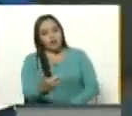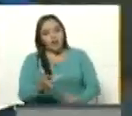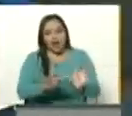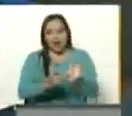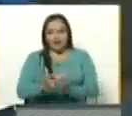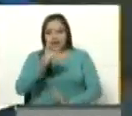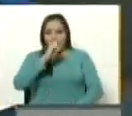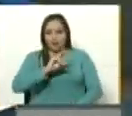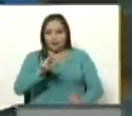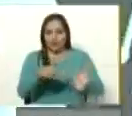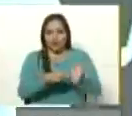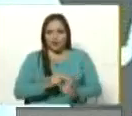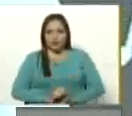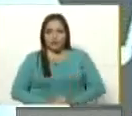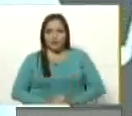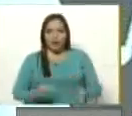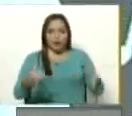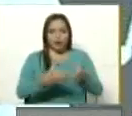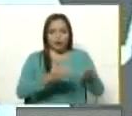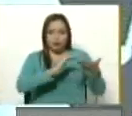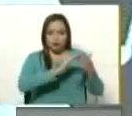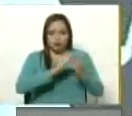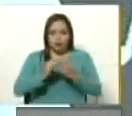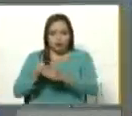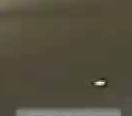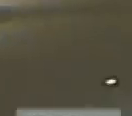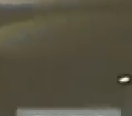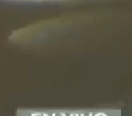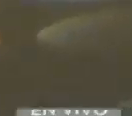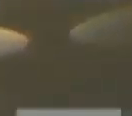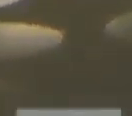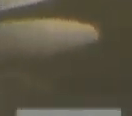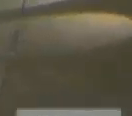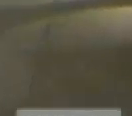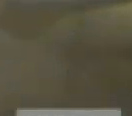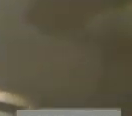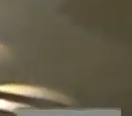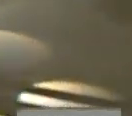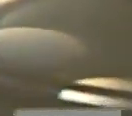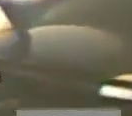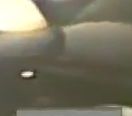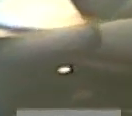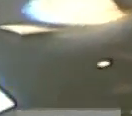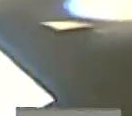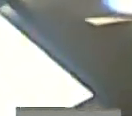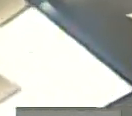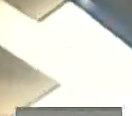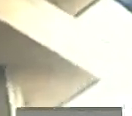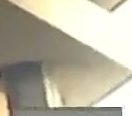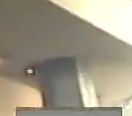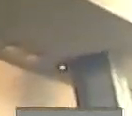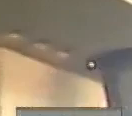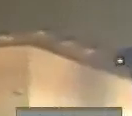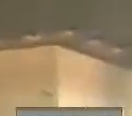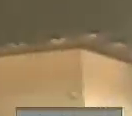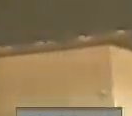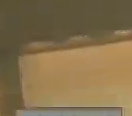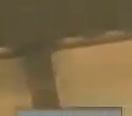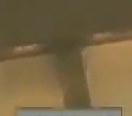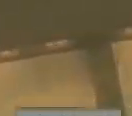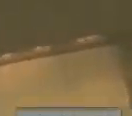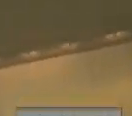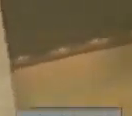año 2002 para los medios comunitarios y alternativos. Antes, estamos de vuelta con ustedes y ya listos para presentar a